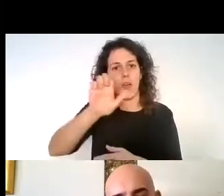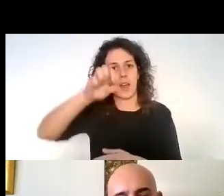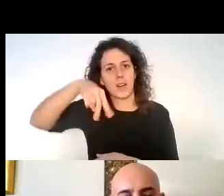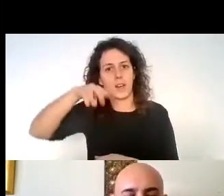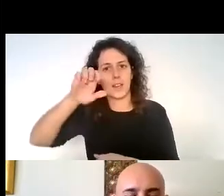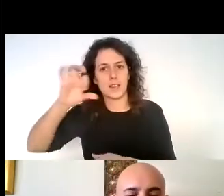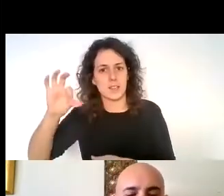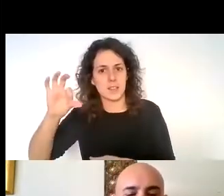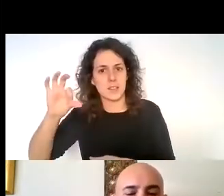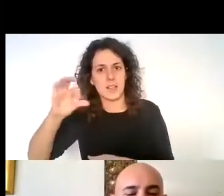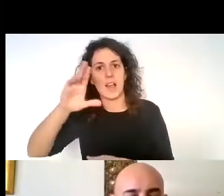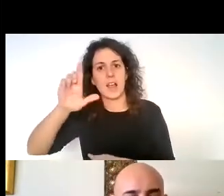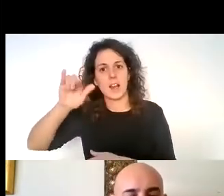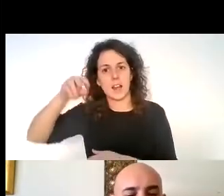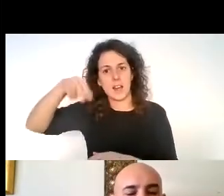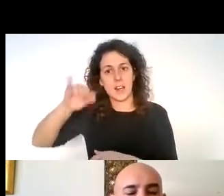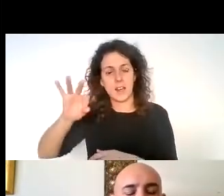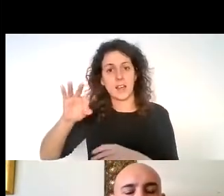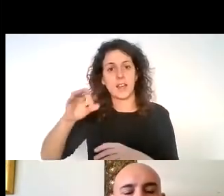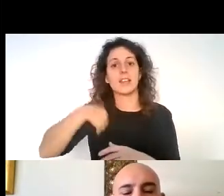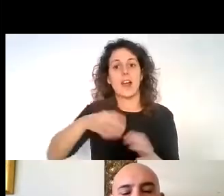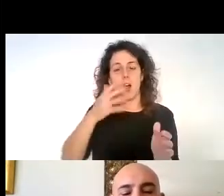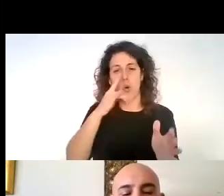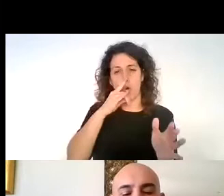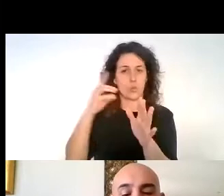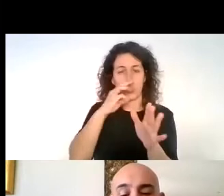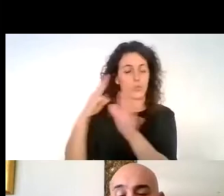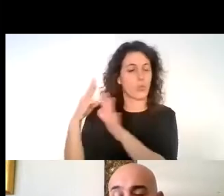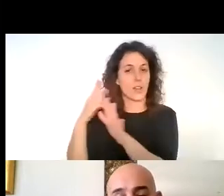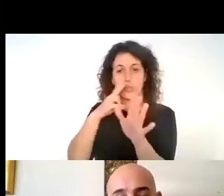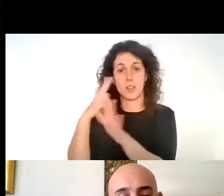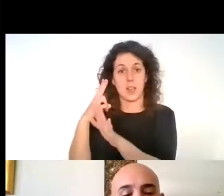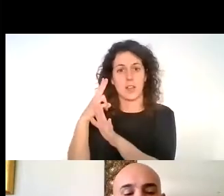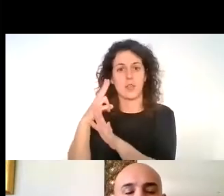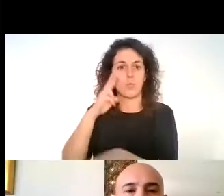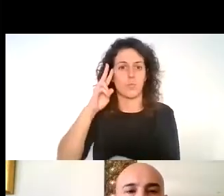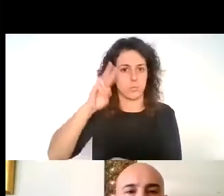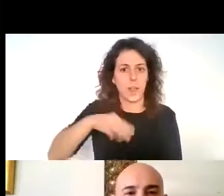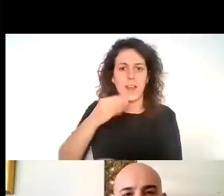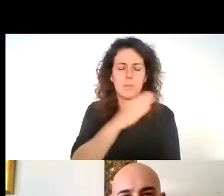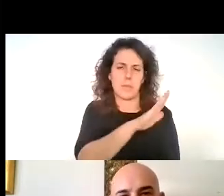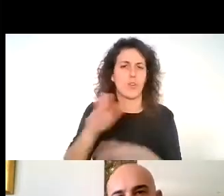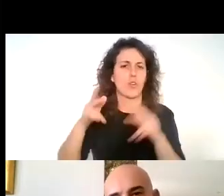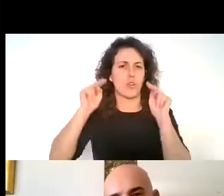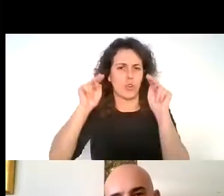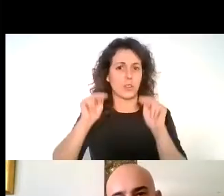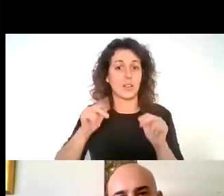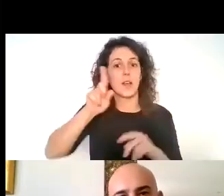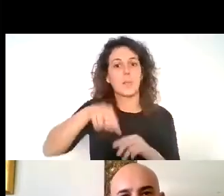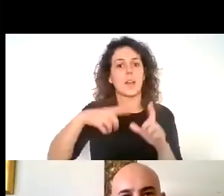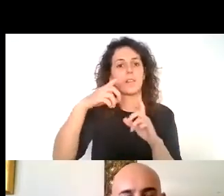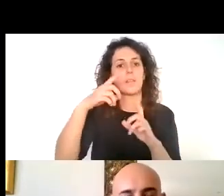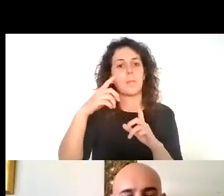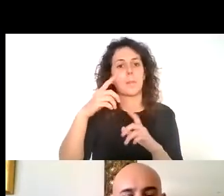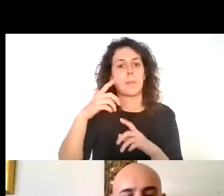últimos 7 u 8 años como el mejor hotel wellness del mundo, y al que acuden con normalidad las más famosas estrellas del panorama mundial,